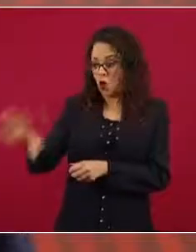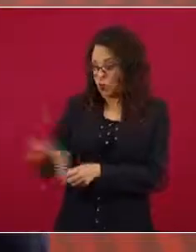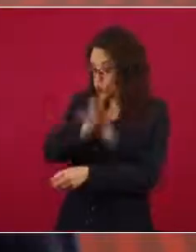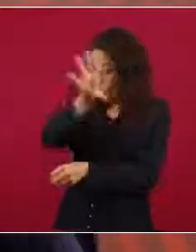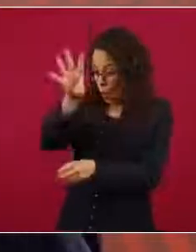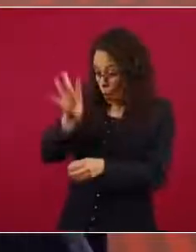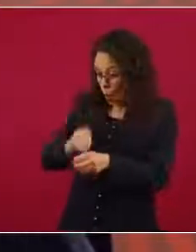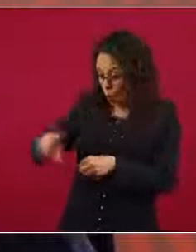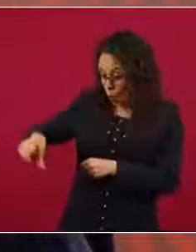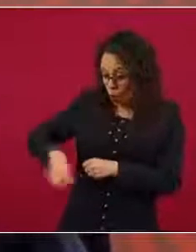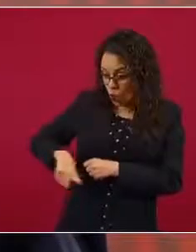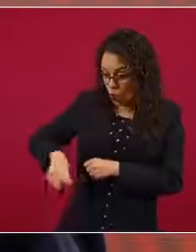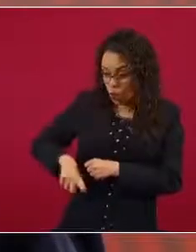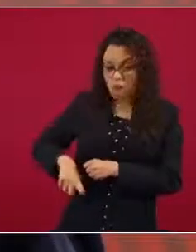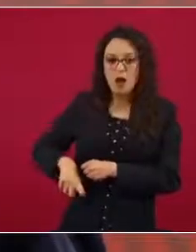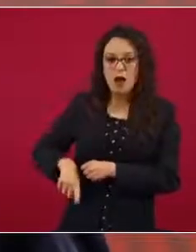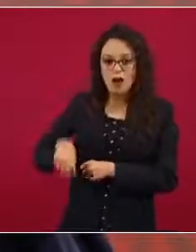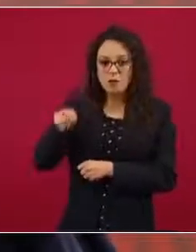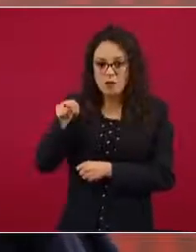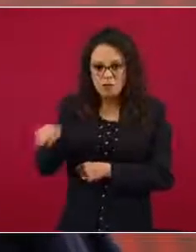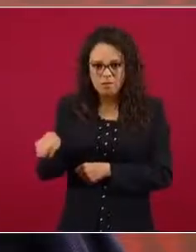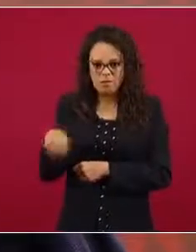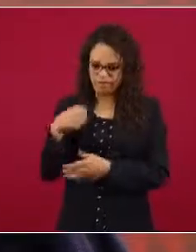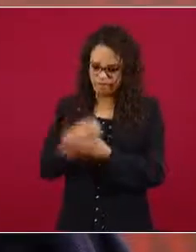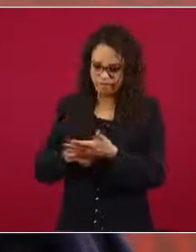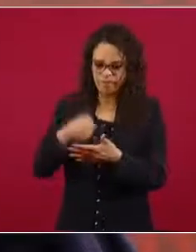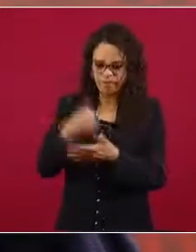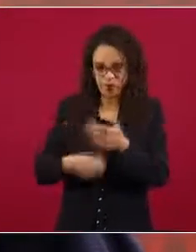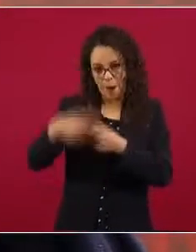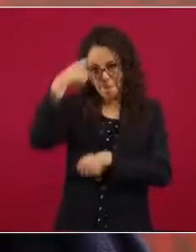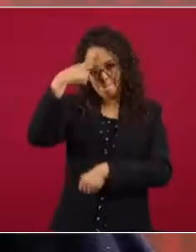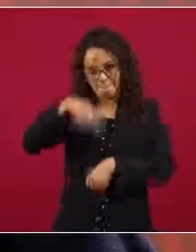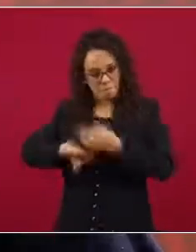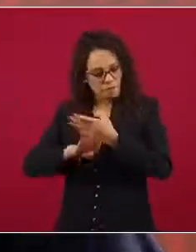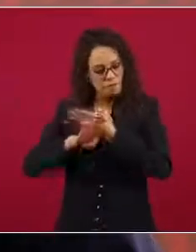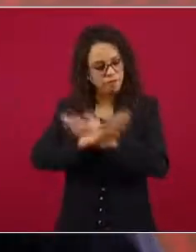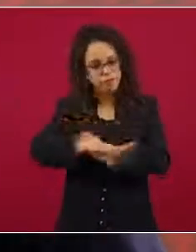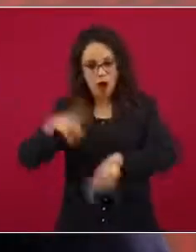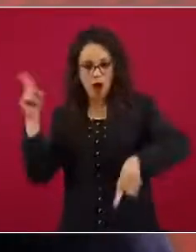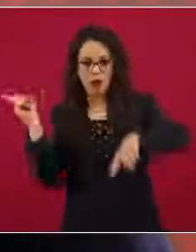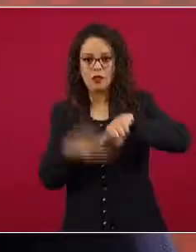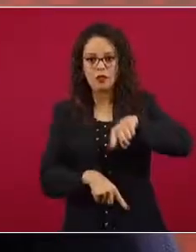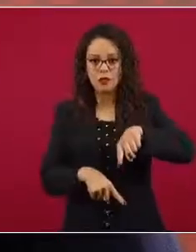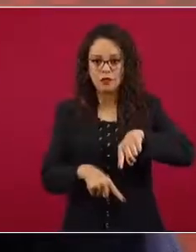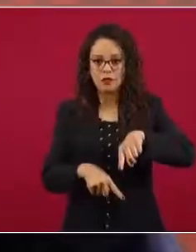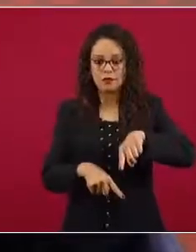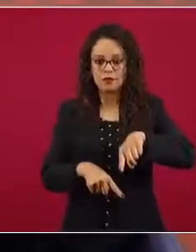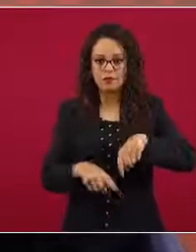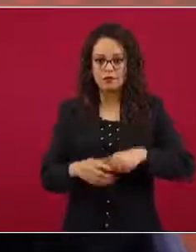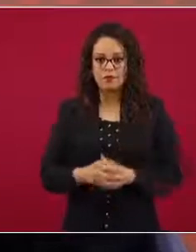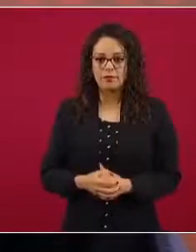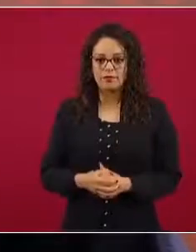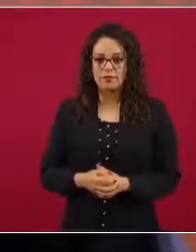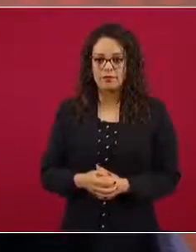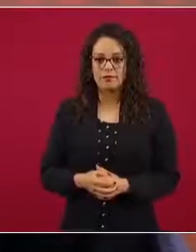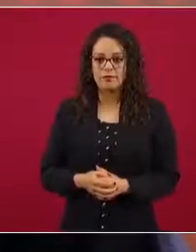se dedicó a impedir que llegáramos. Y no estoy